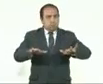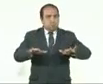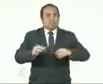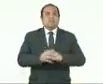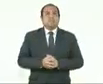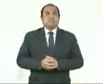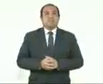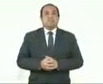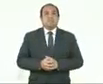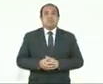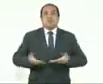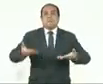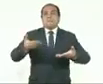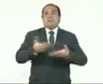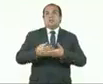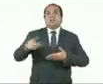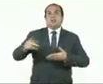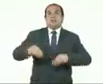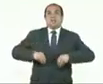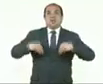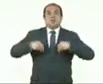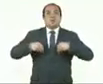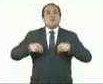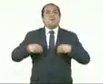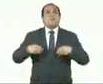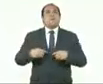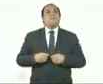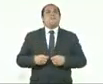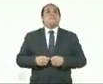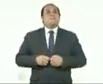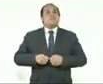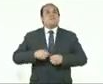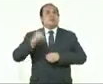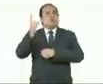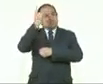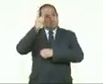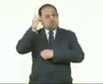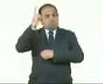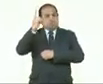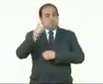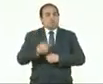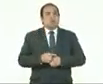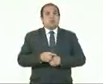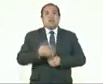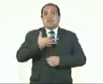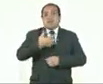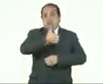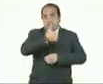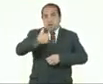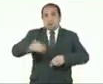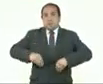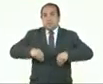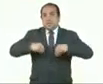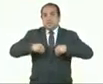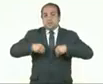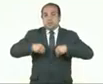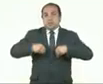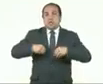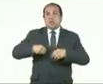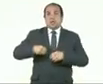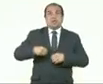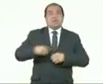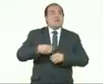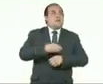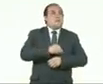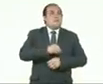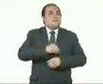de su presencia, el Dios vivo. Se recrea en la vida de cada uno y por eso la vida de cada uno